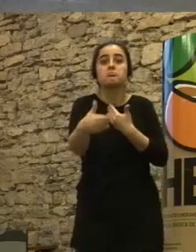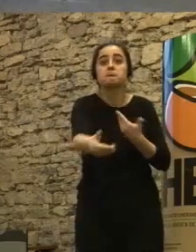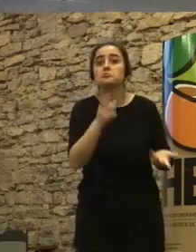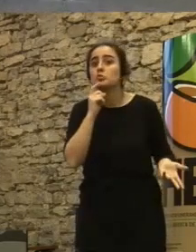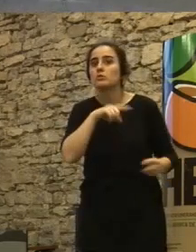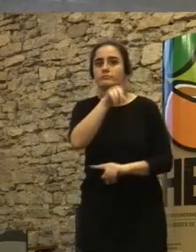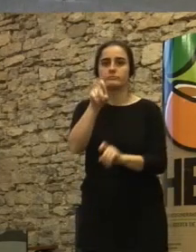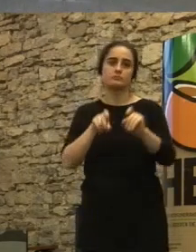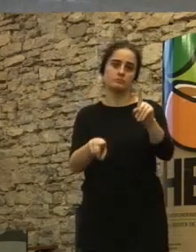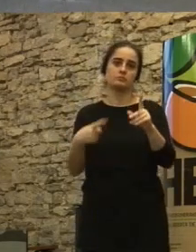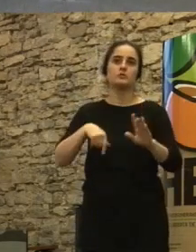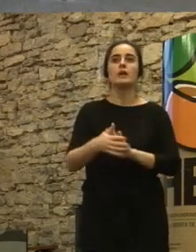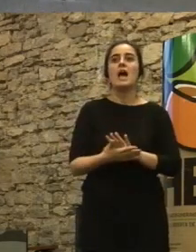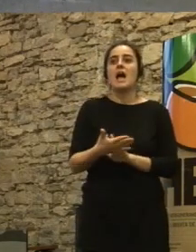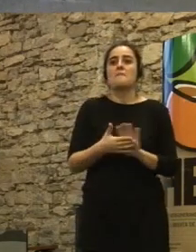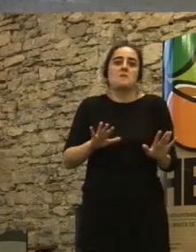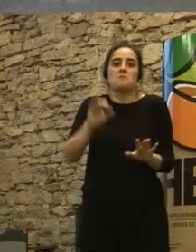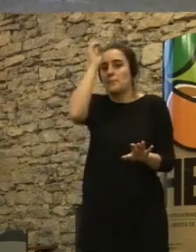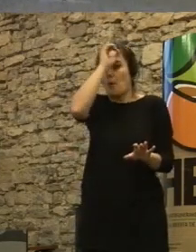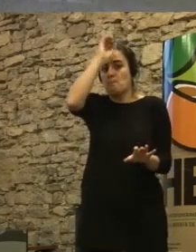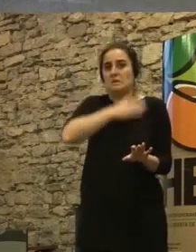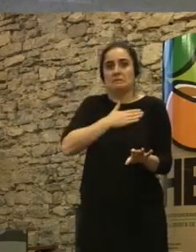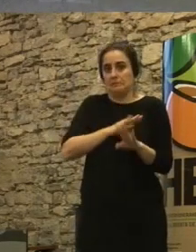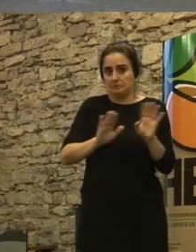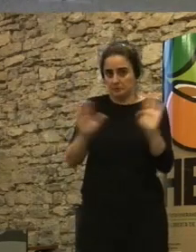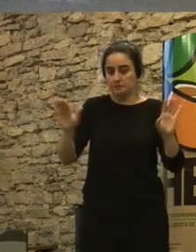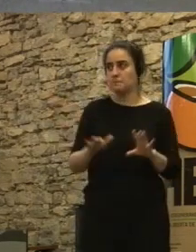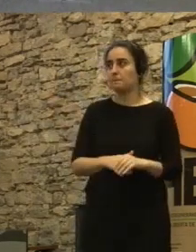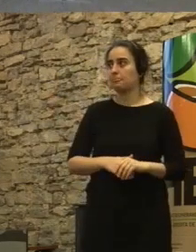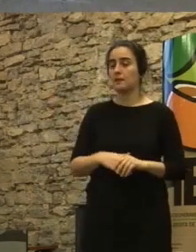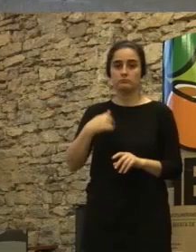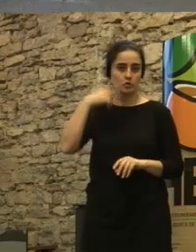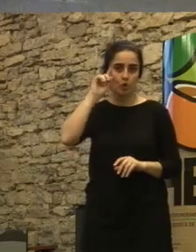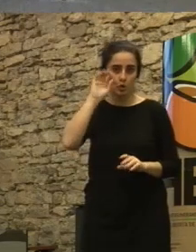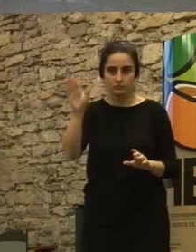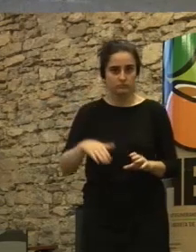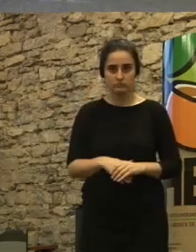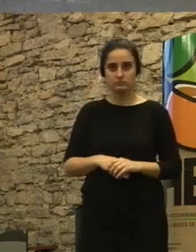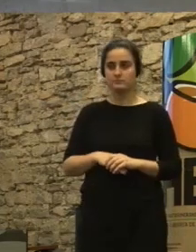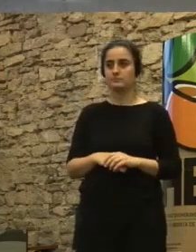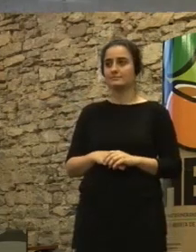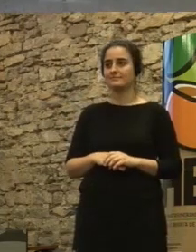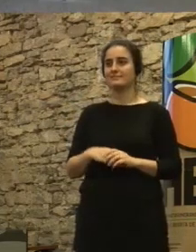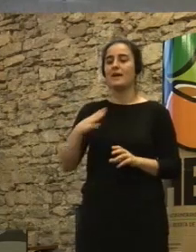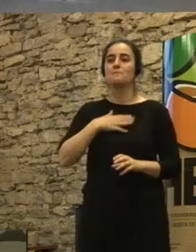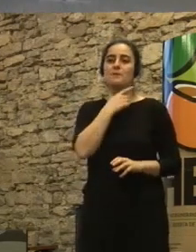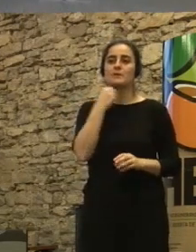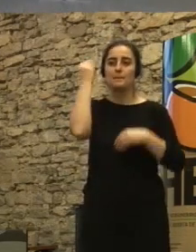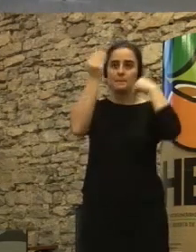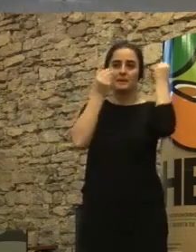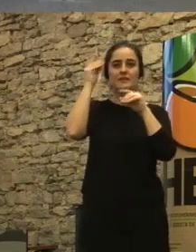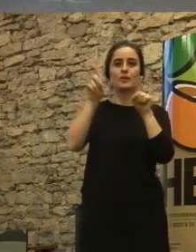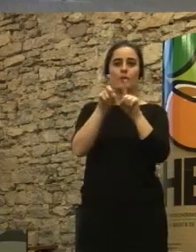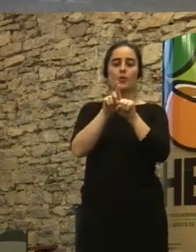todos simplemente damos una opinión. En mi opinión, no lo sé. Me gusta pensar que es como el